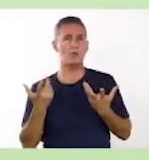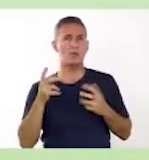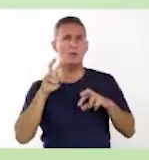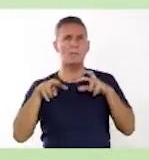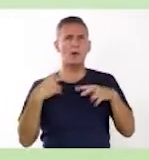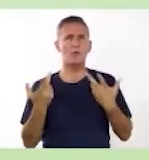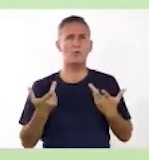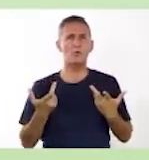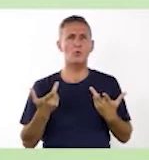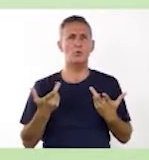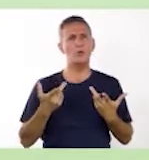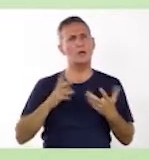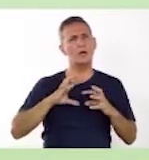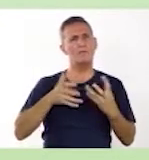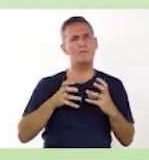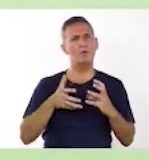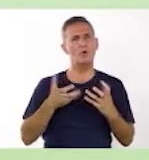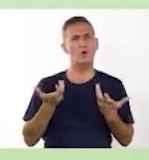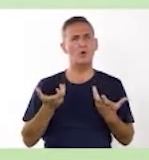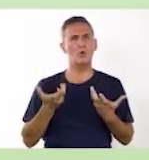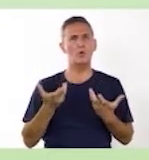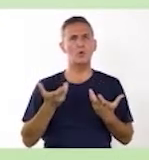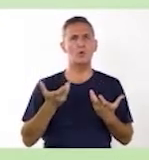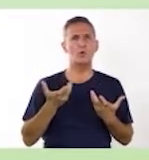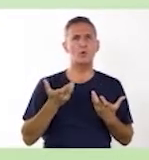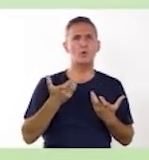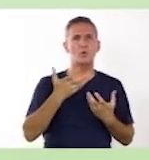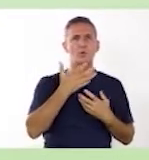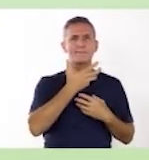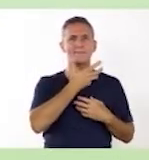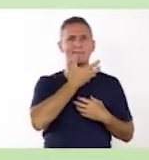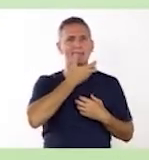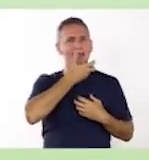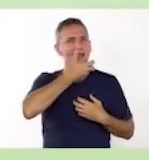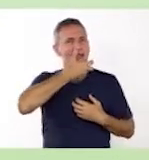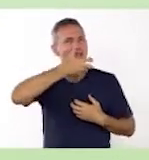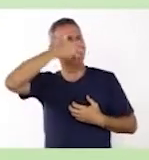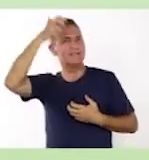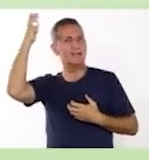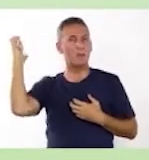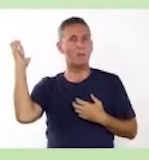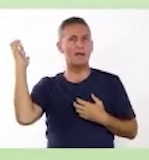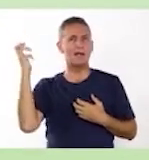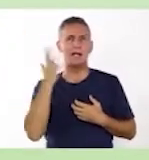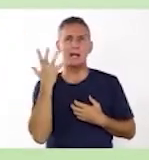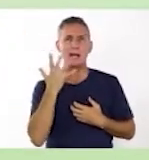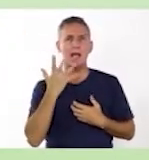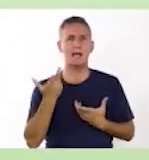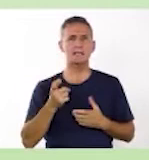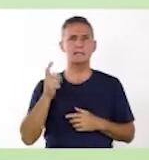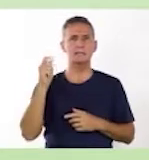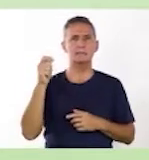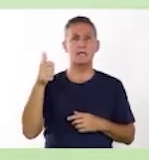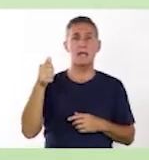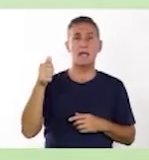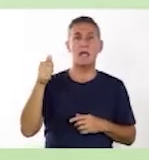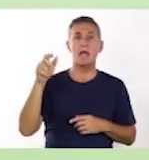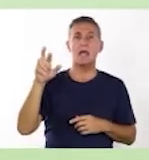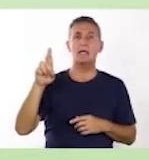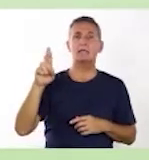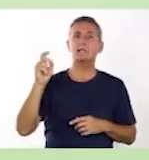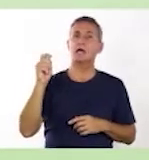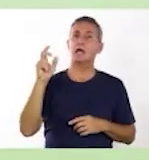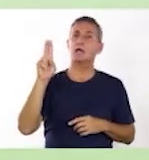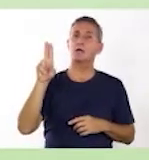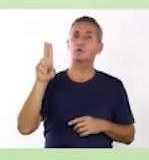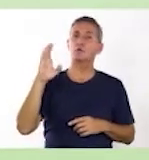que va a buscar el modo de desenmascarar a Tartufo. porque es la primera